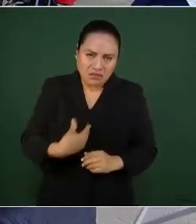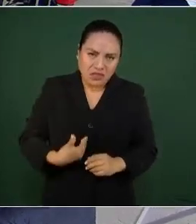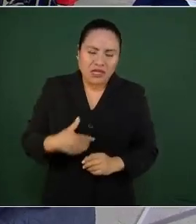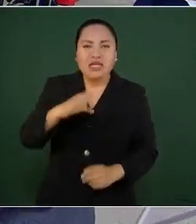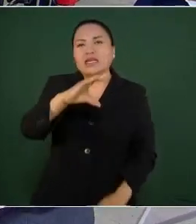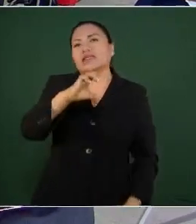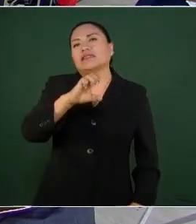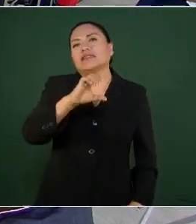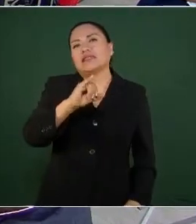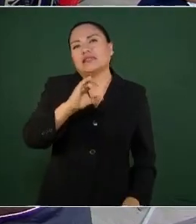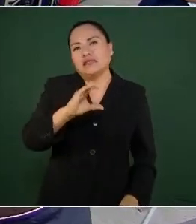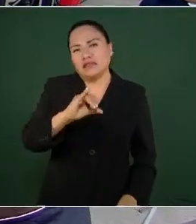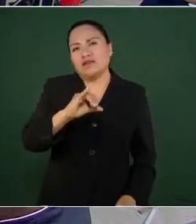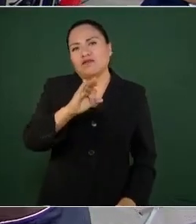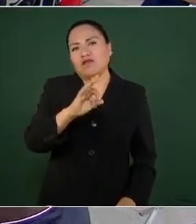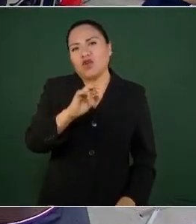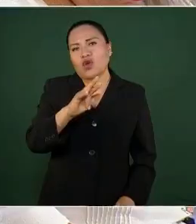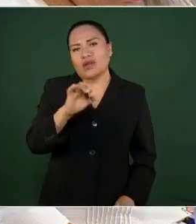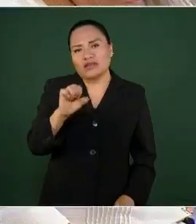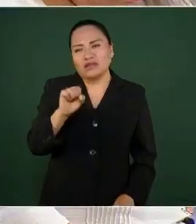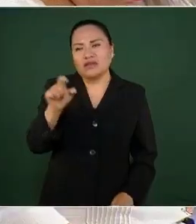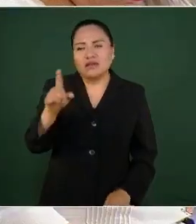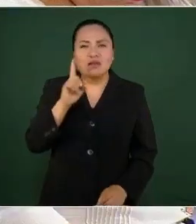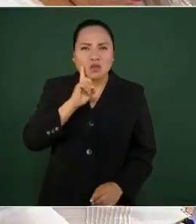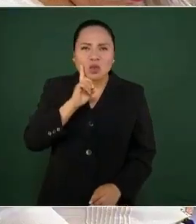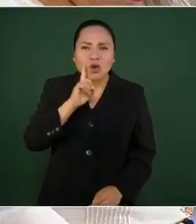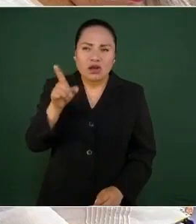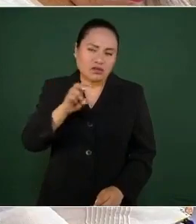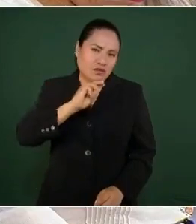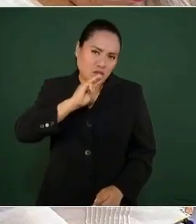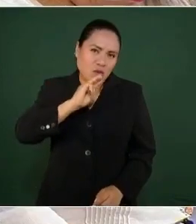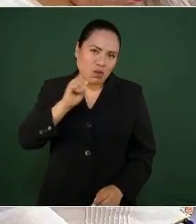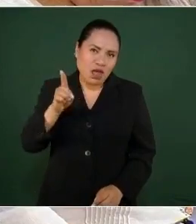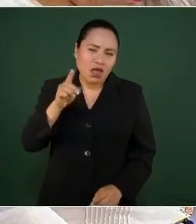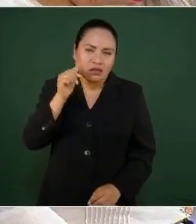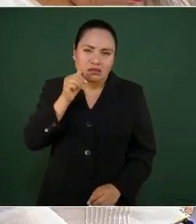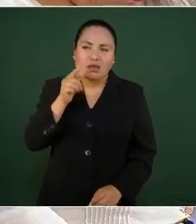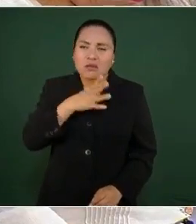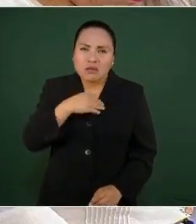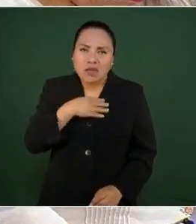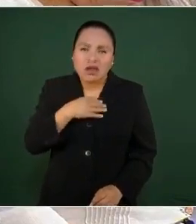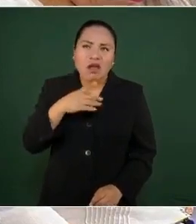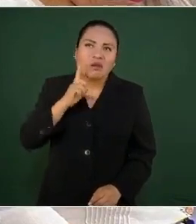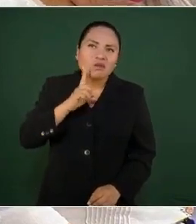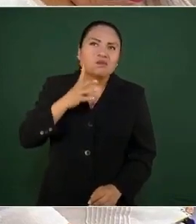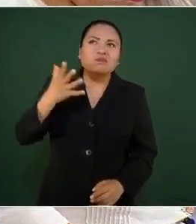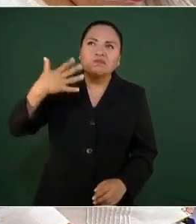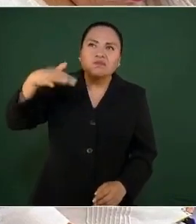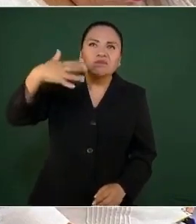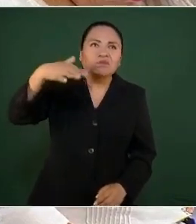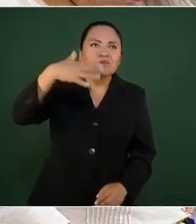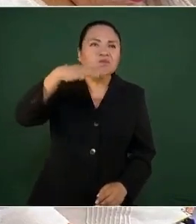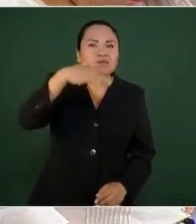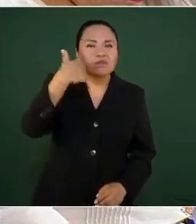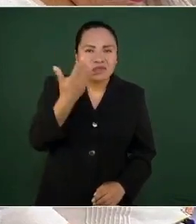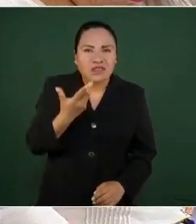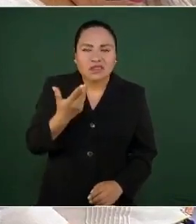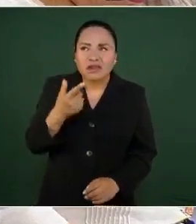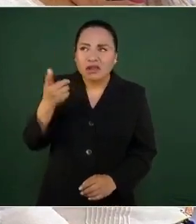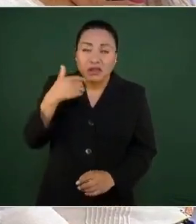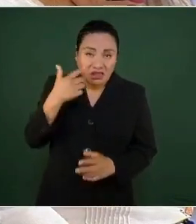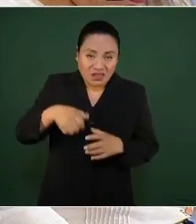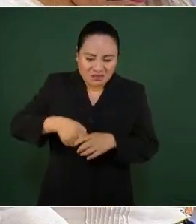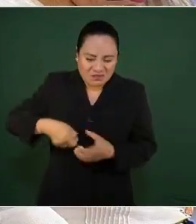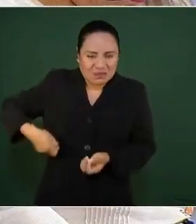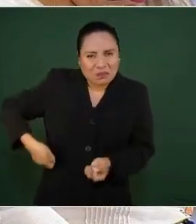madre buscadora en Sonora. Quería reunirse con usted, quiere reunirse con usted. Llevaba una pala